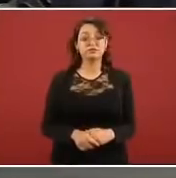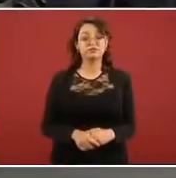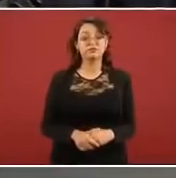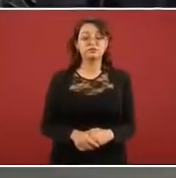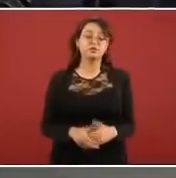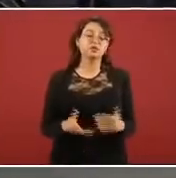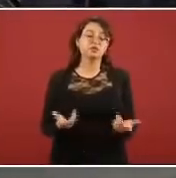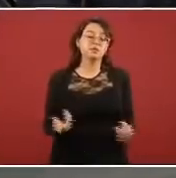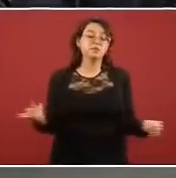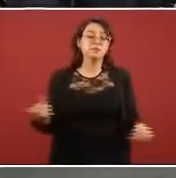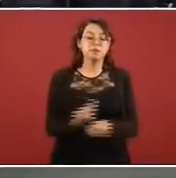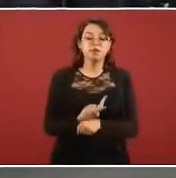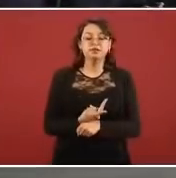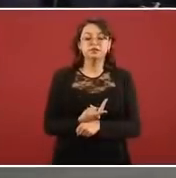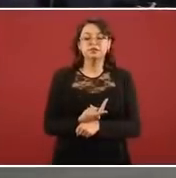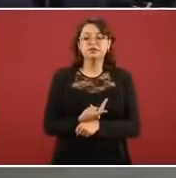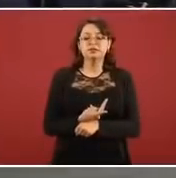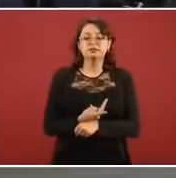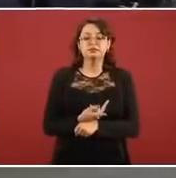genera